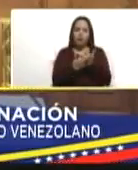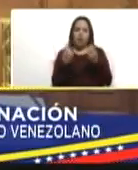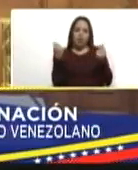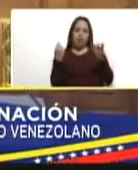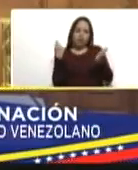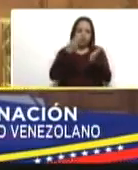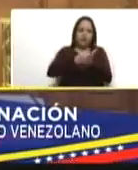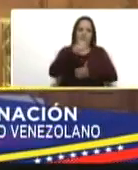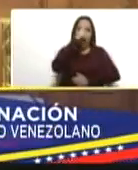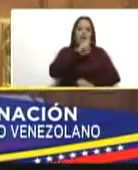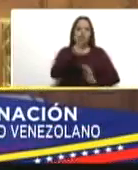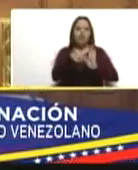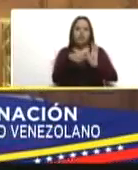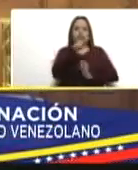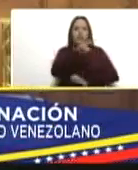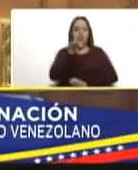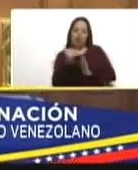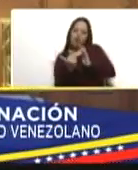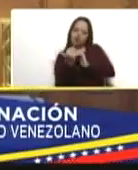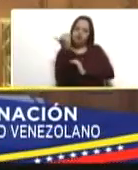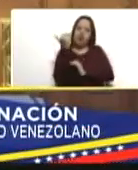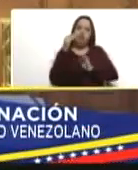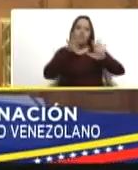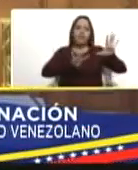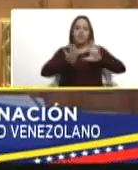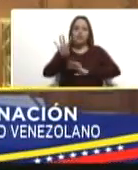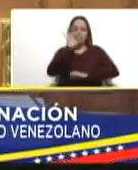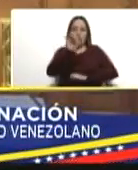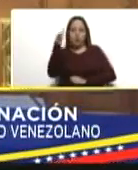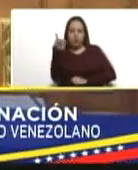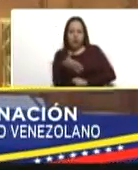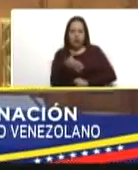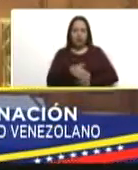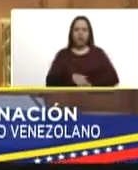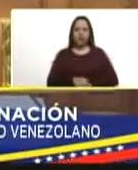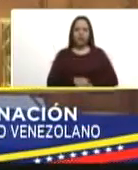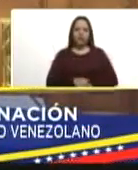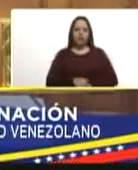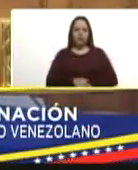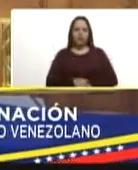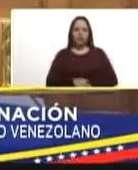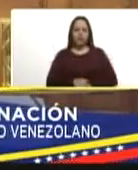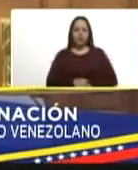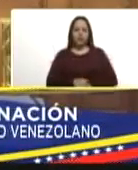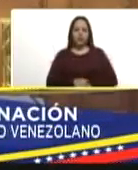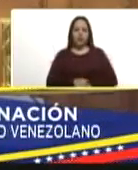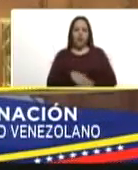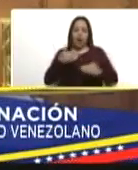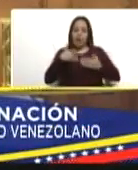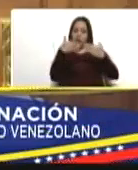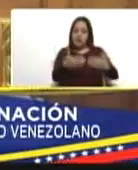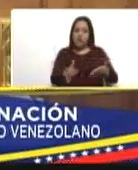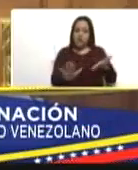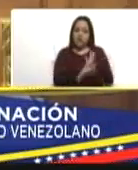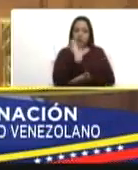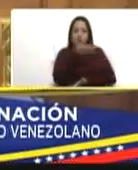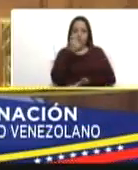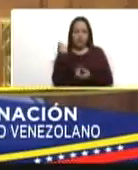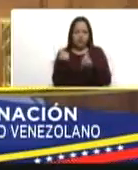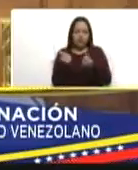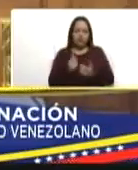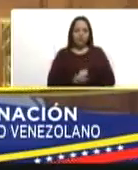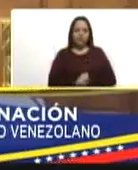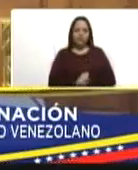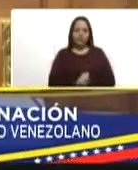2023 creció un 2% En fase avanzada de recuperación la cartera